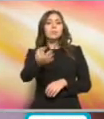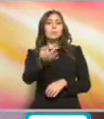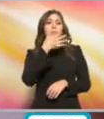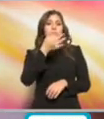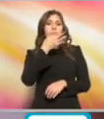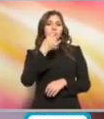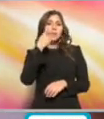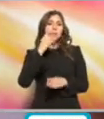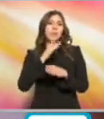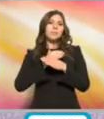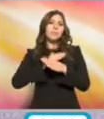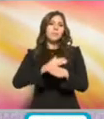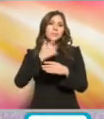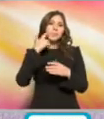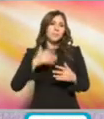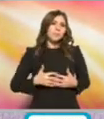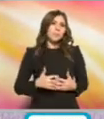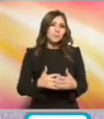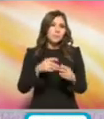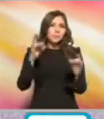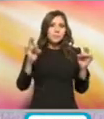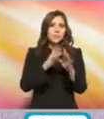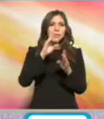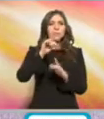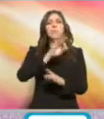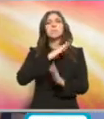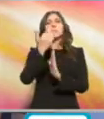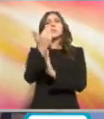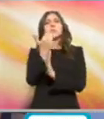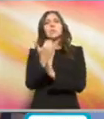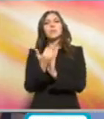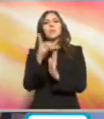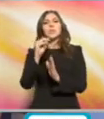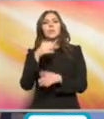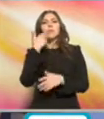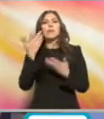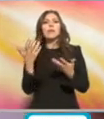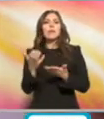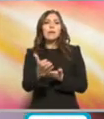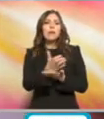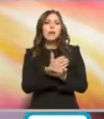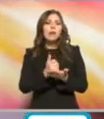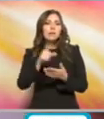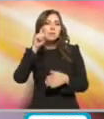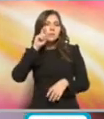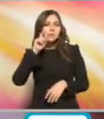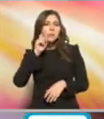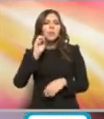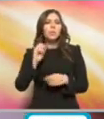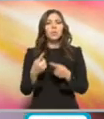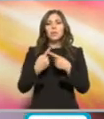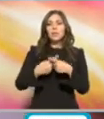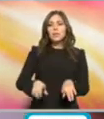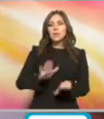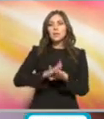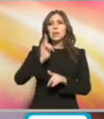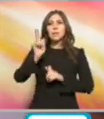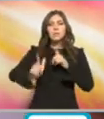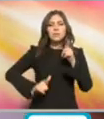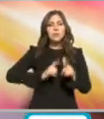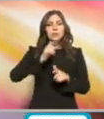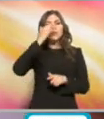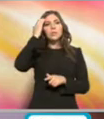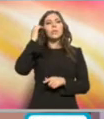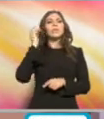generar baja en la respuesta sexual. O sea, puede haber baja de deseo sexual, puede haber una respuesta diferente, más lenta a lo mejor,